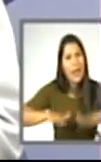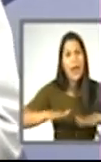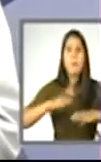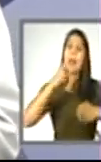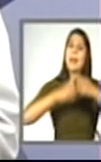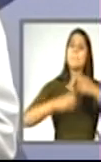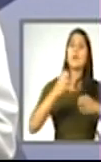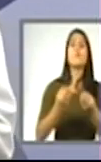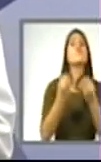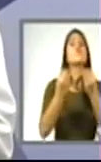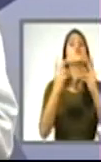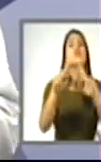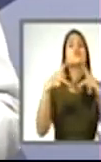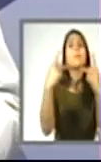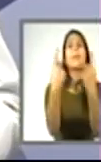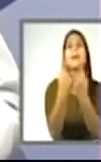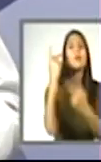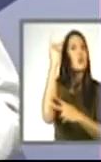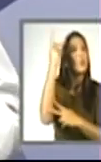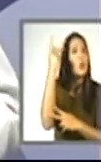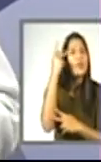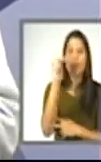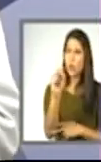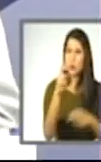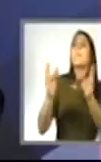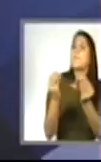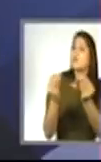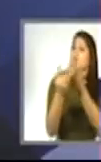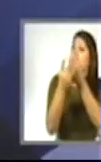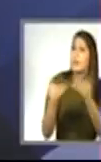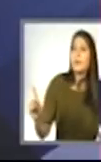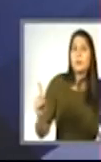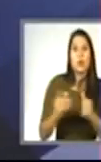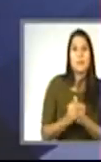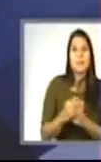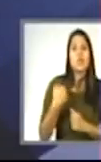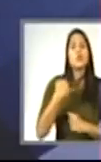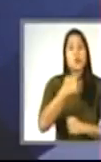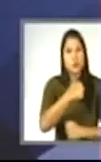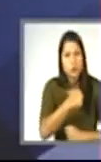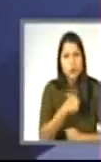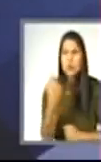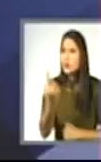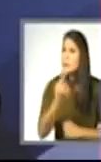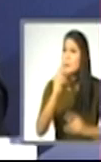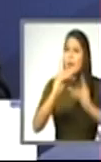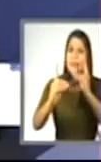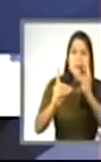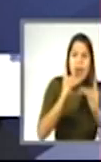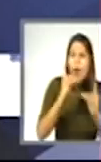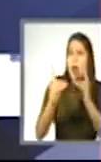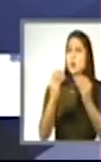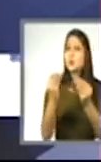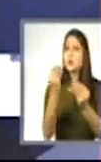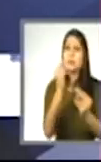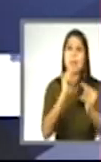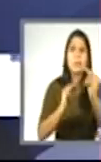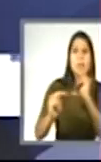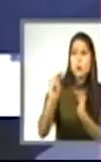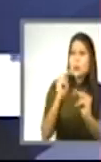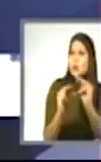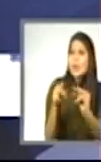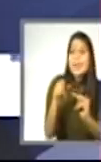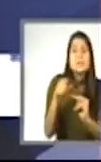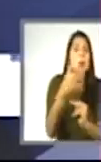que también lo veo aminorado, lo veo con poca energía. Yo le decía a un amigo que si yo